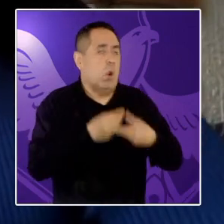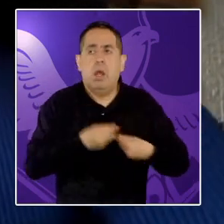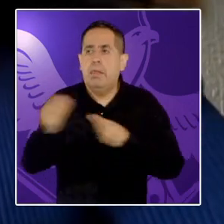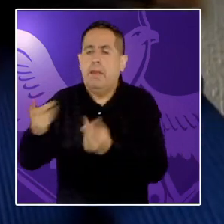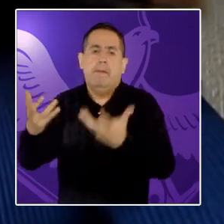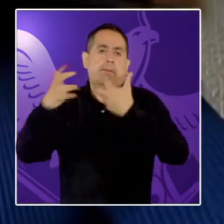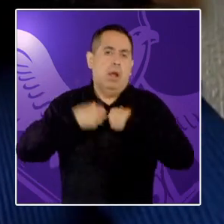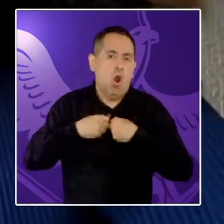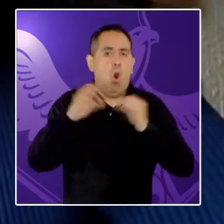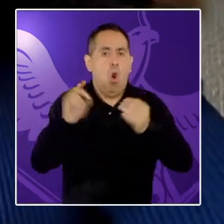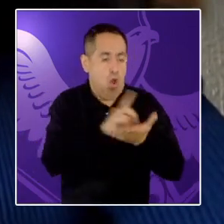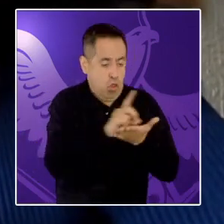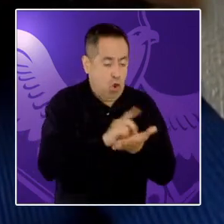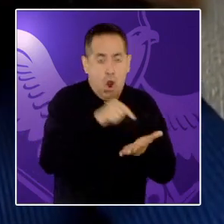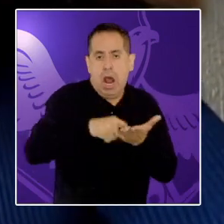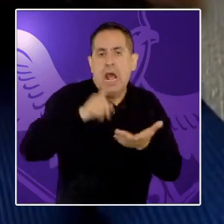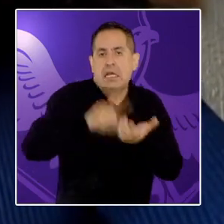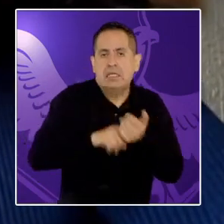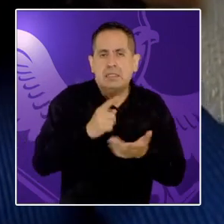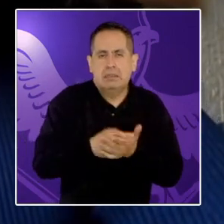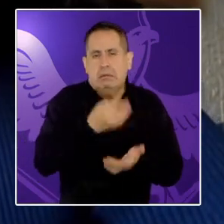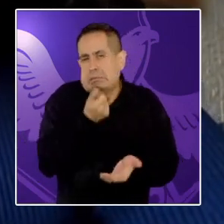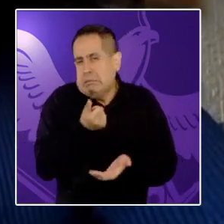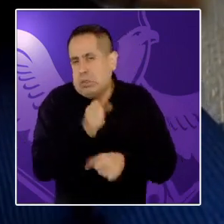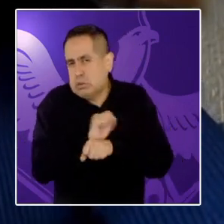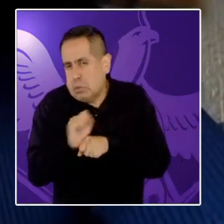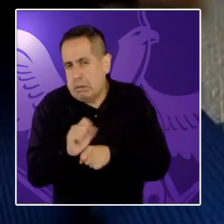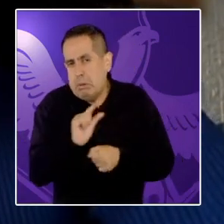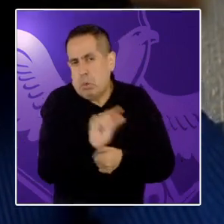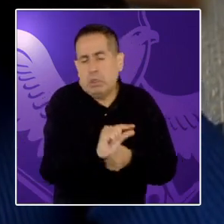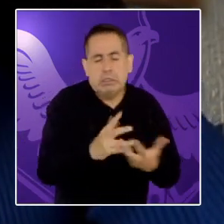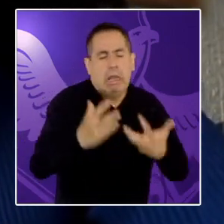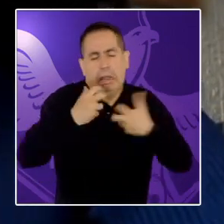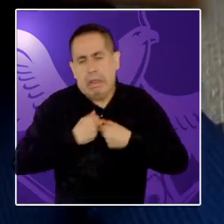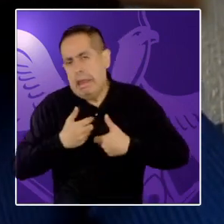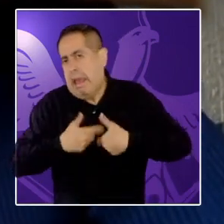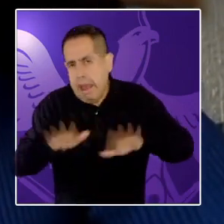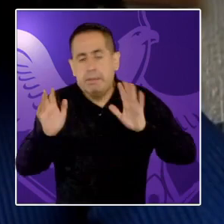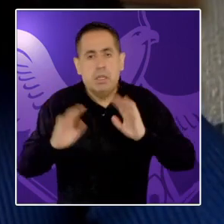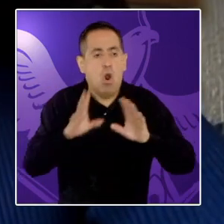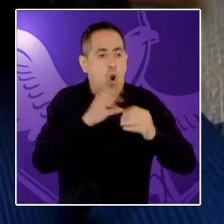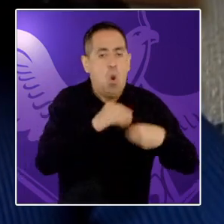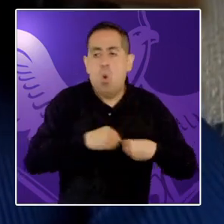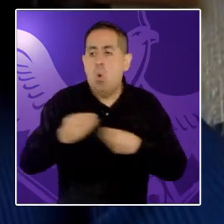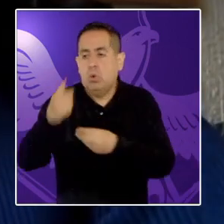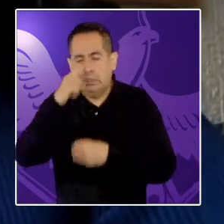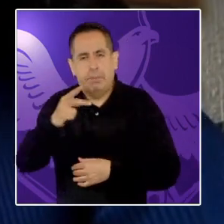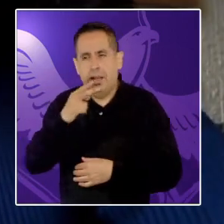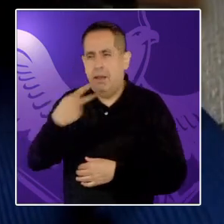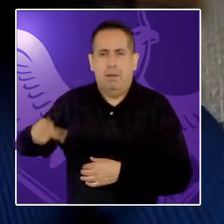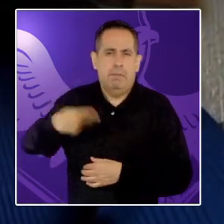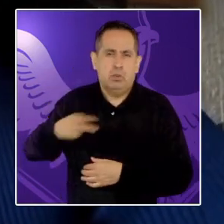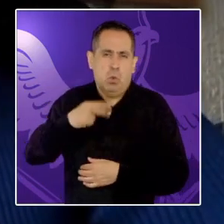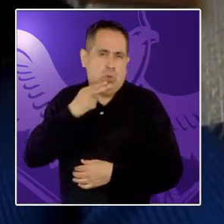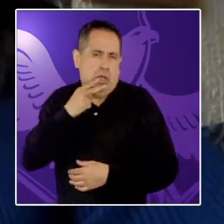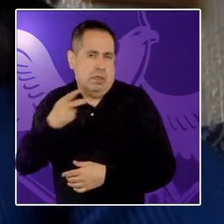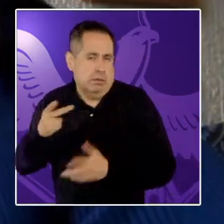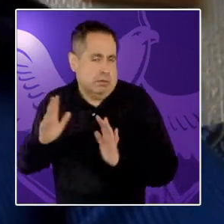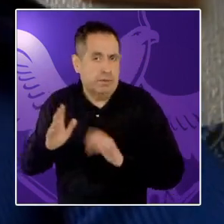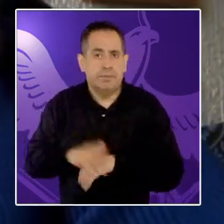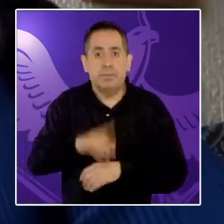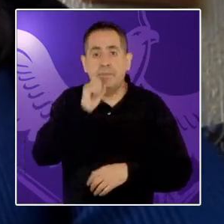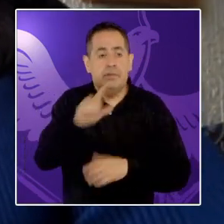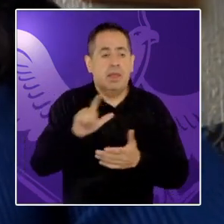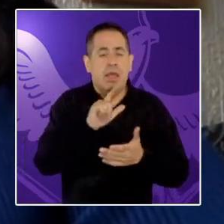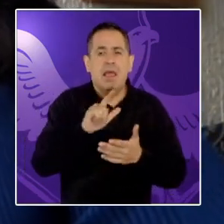o si la droga asegurada en ese momento era una cantidad muy mínima y era usada para consumo